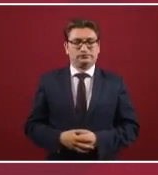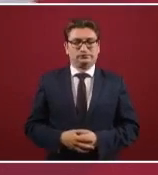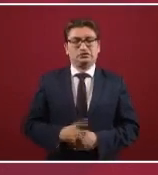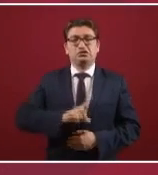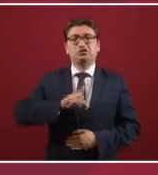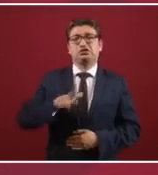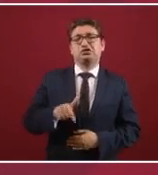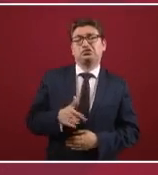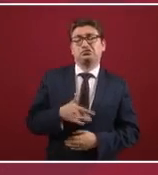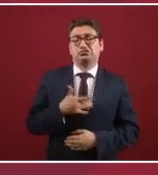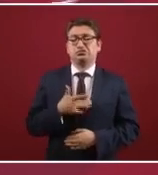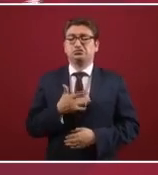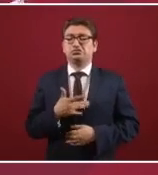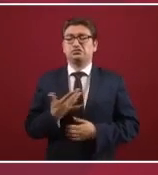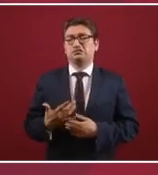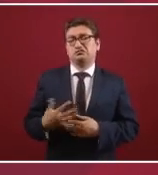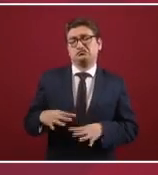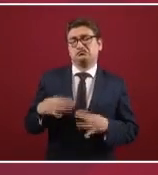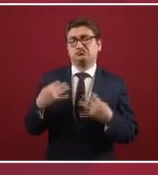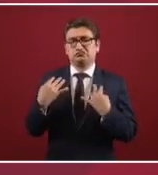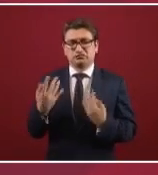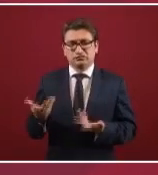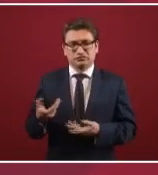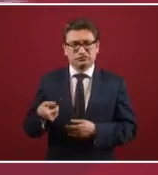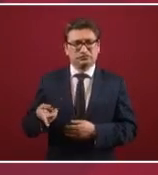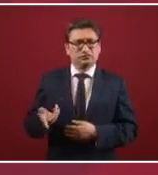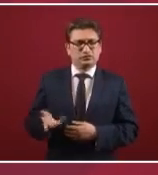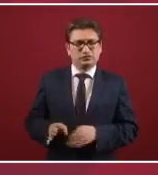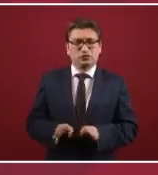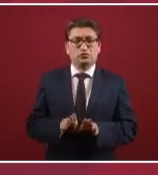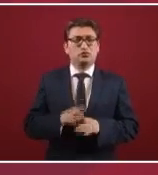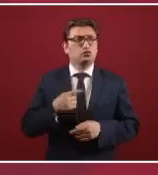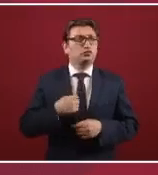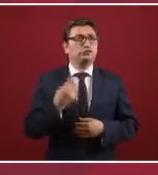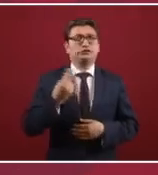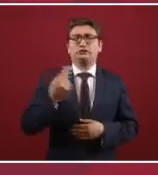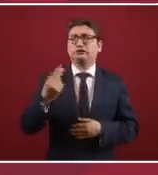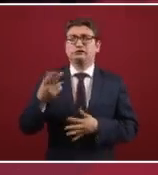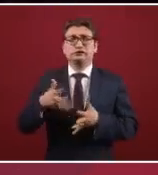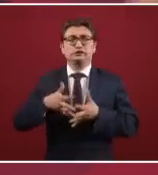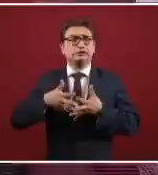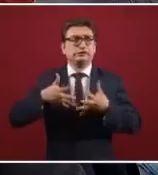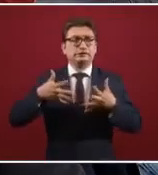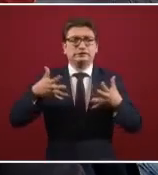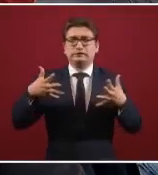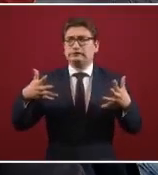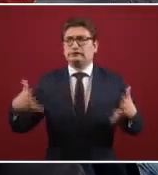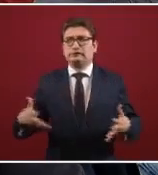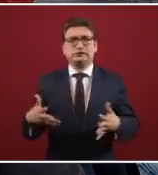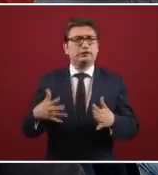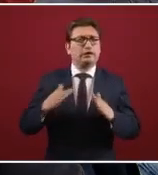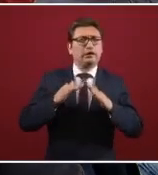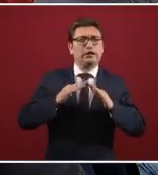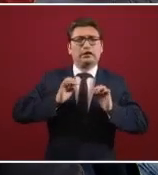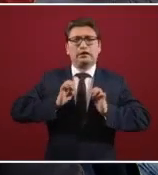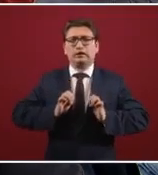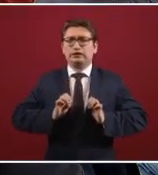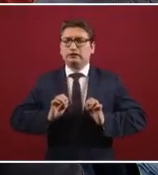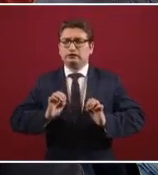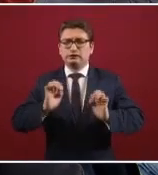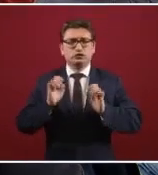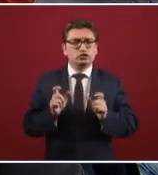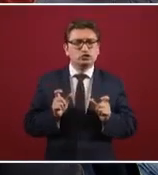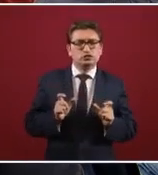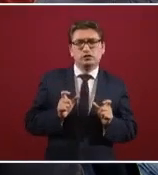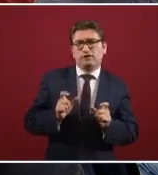actúan como acomplejados necesitan vivir en mansiones de andar rodeados